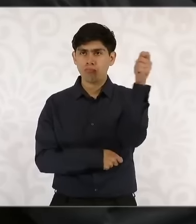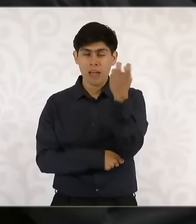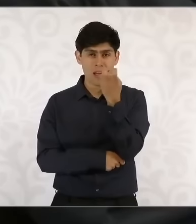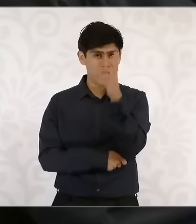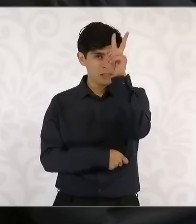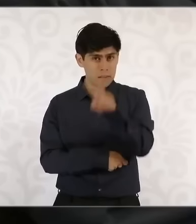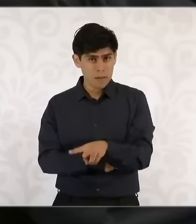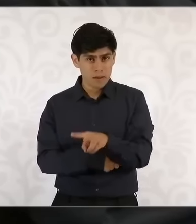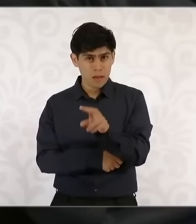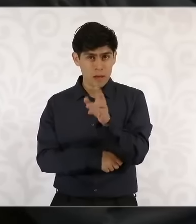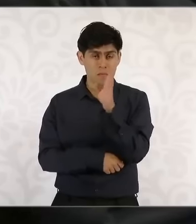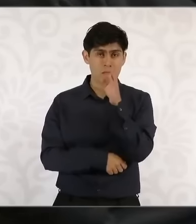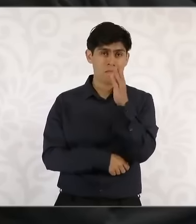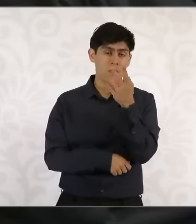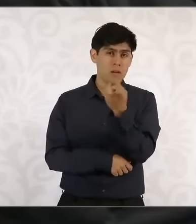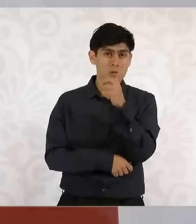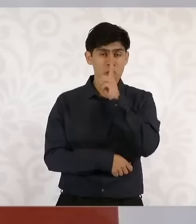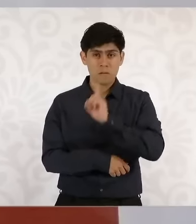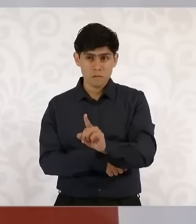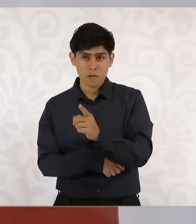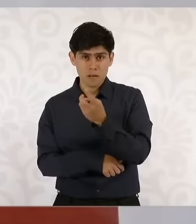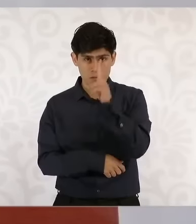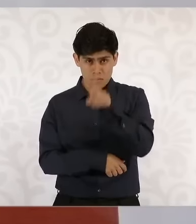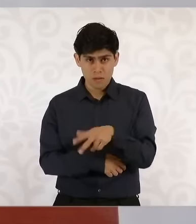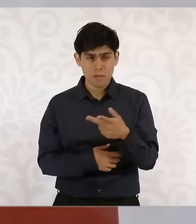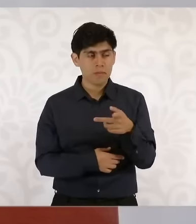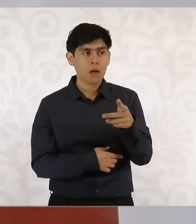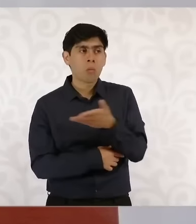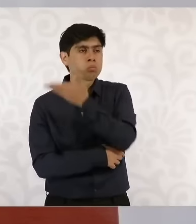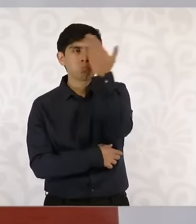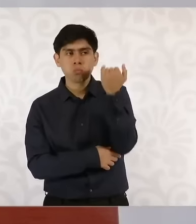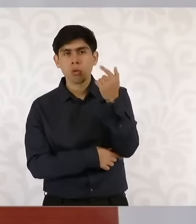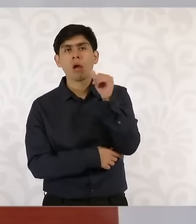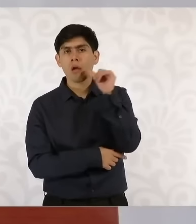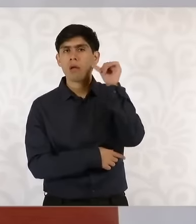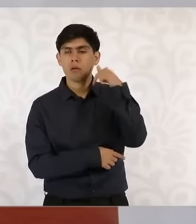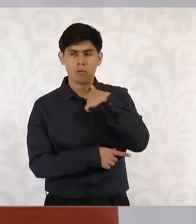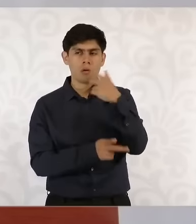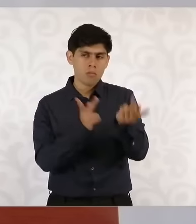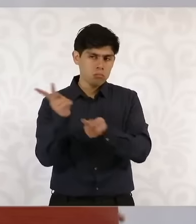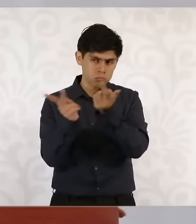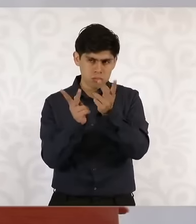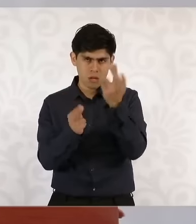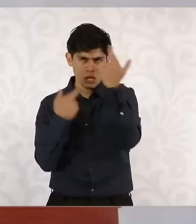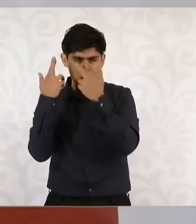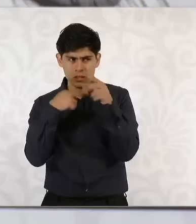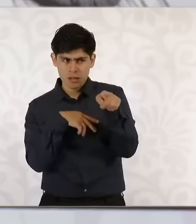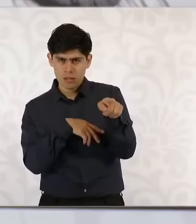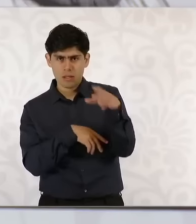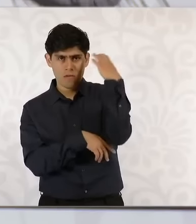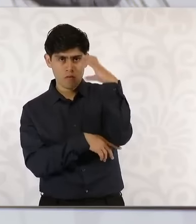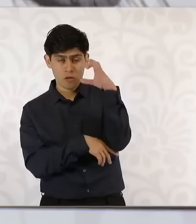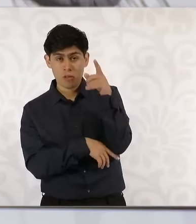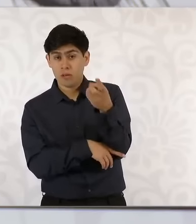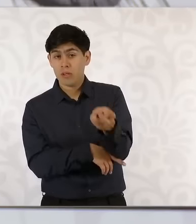mentira? ¿La han identificado? No sabemos, les pregunté desde ayer que pudieran revisar si es… Ahora